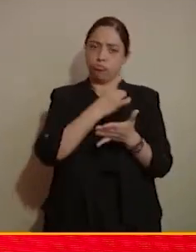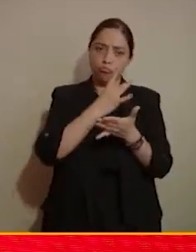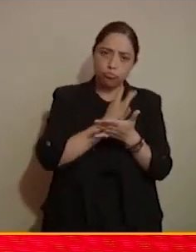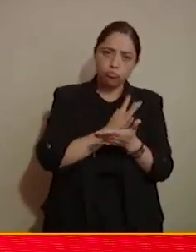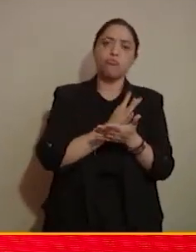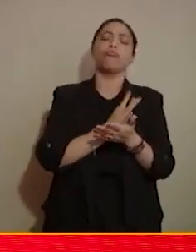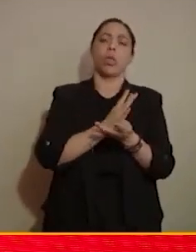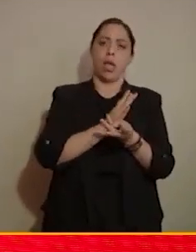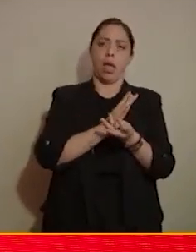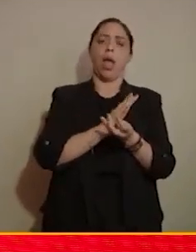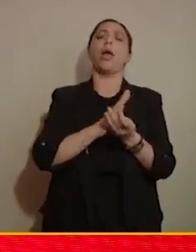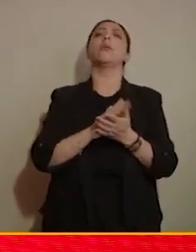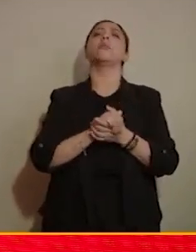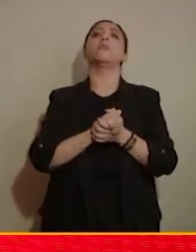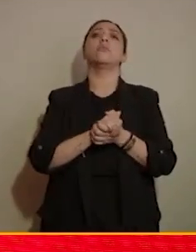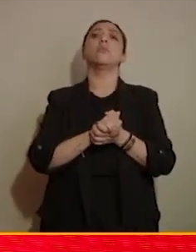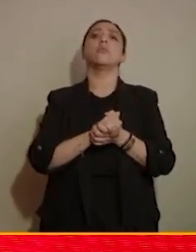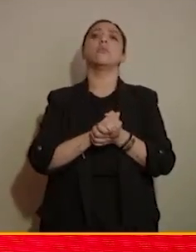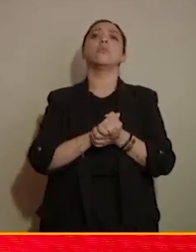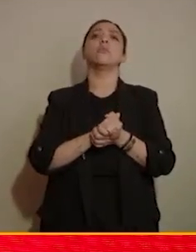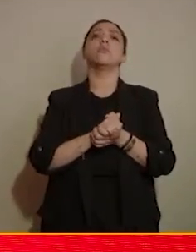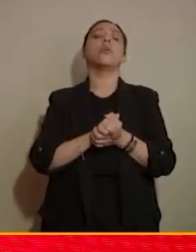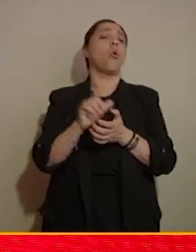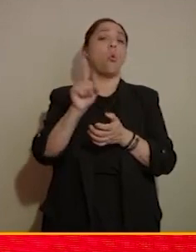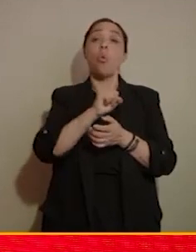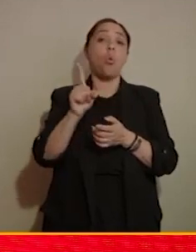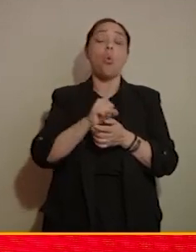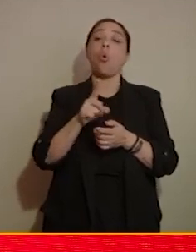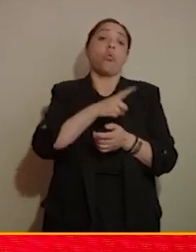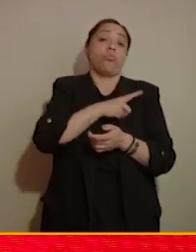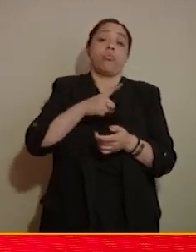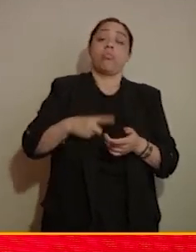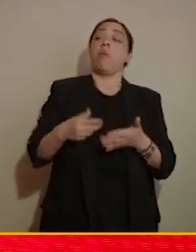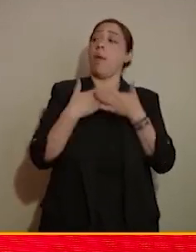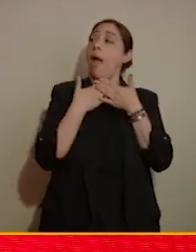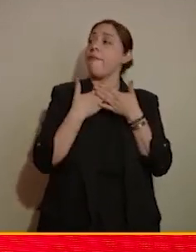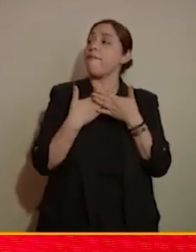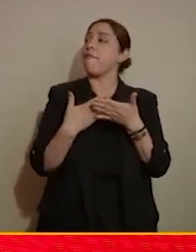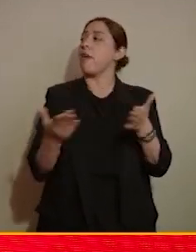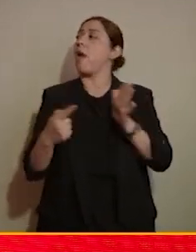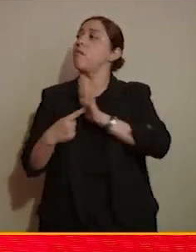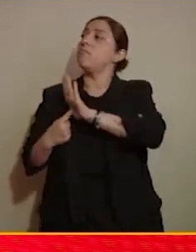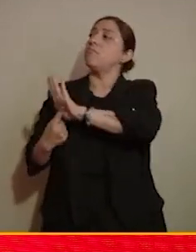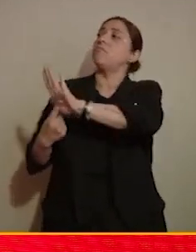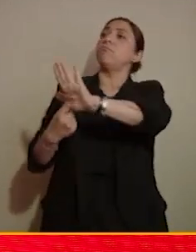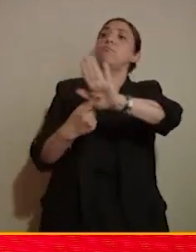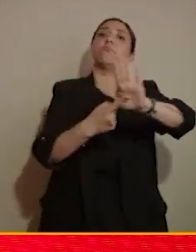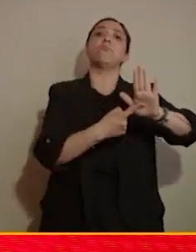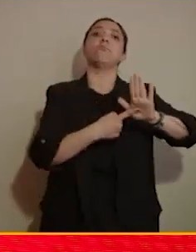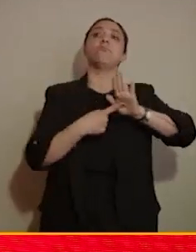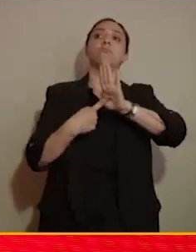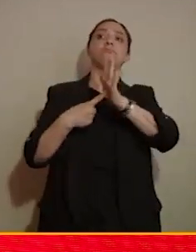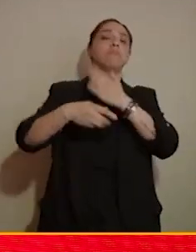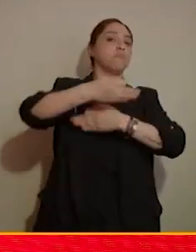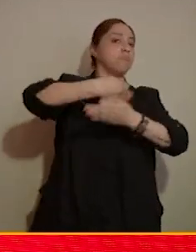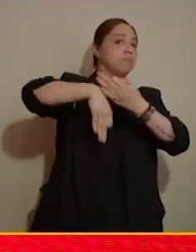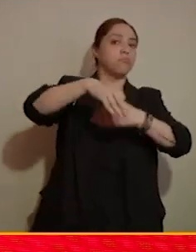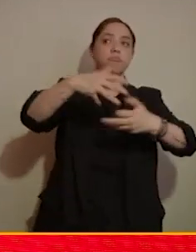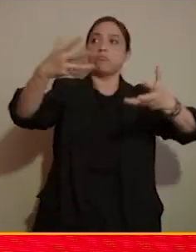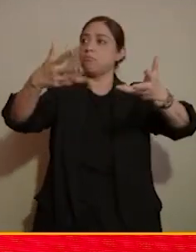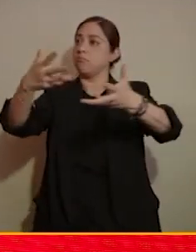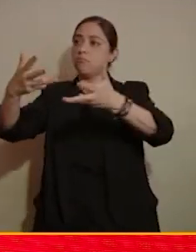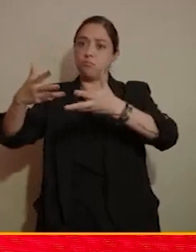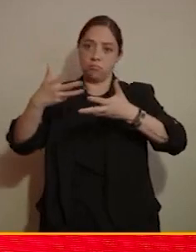recursos humanos. Es un proceso abierto en el que se tienen que involucrar todos los actores que giran alrededor